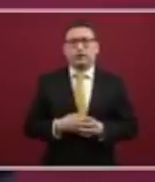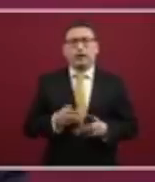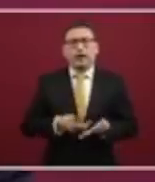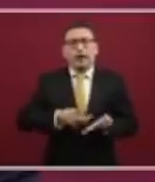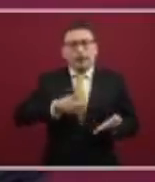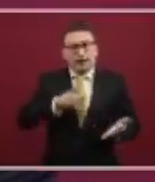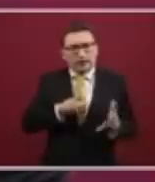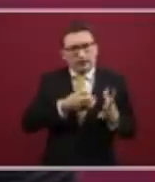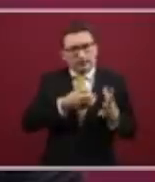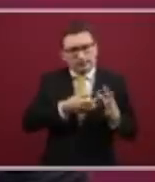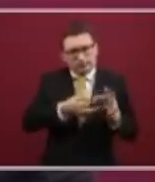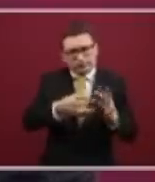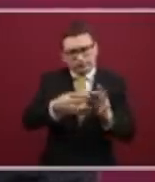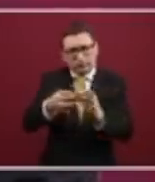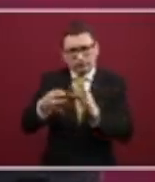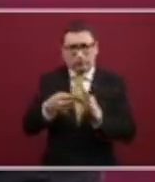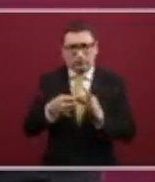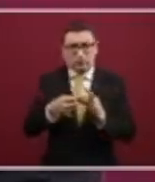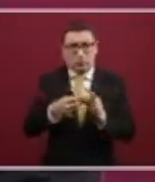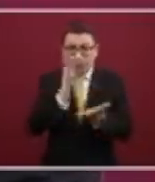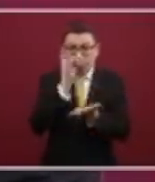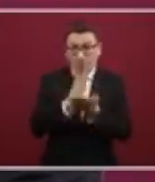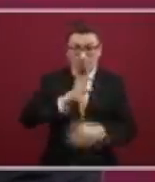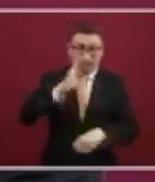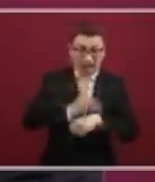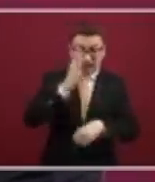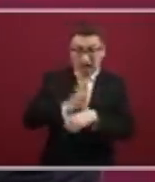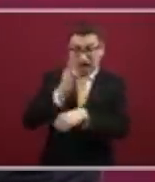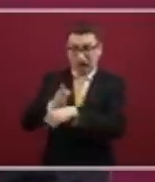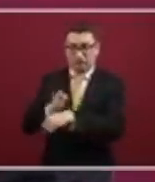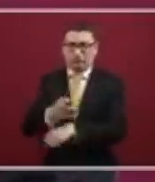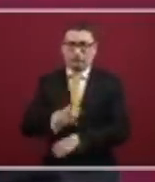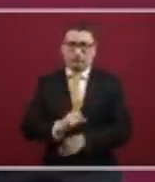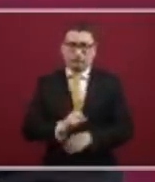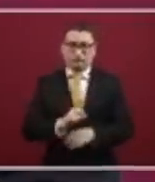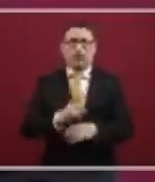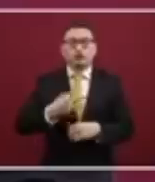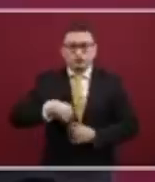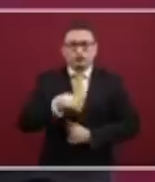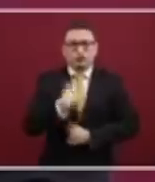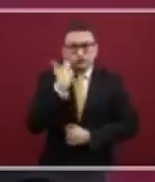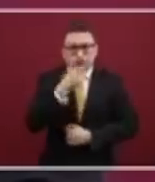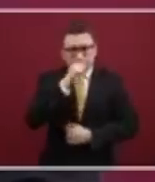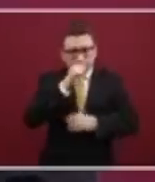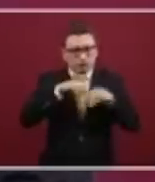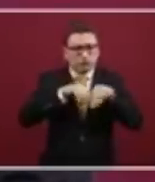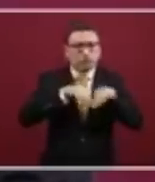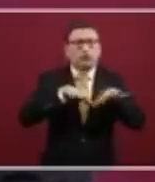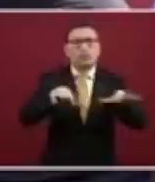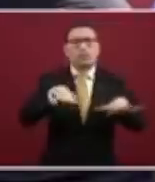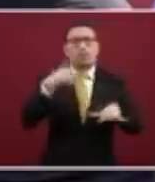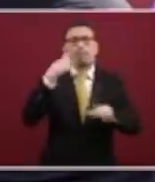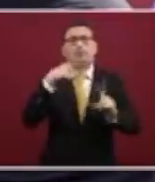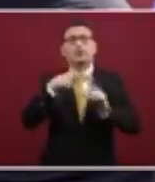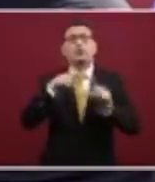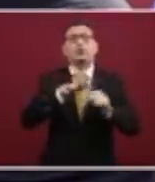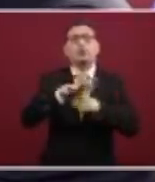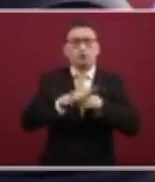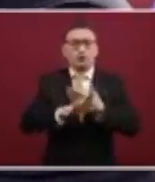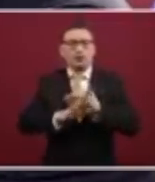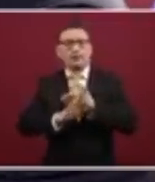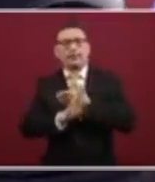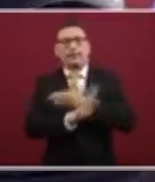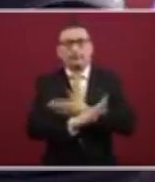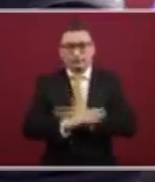solo castigar. La campaña tiene que ser preventiva en